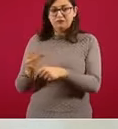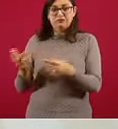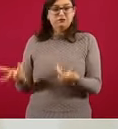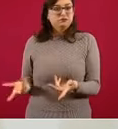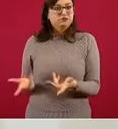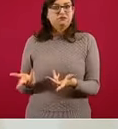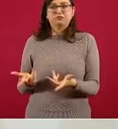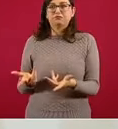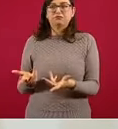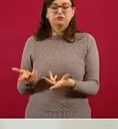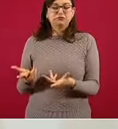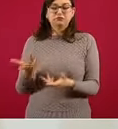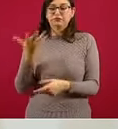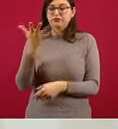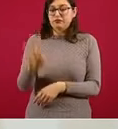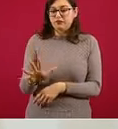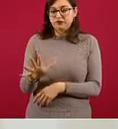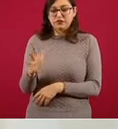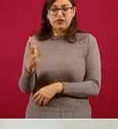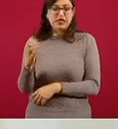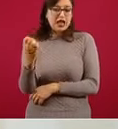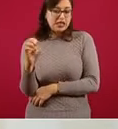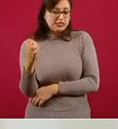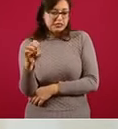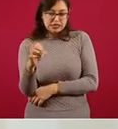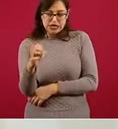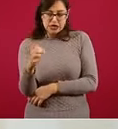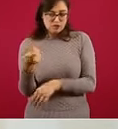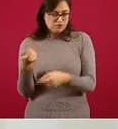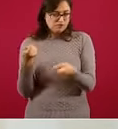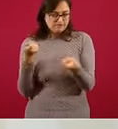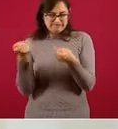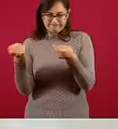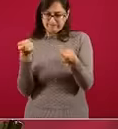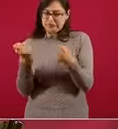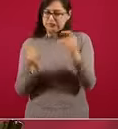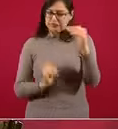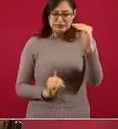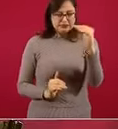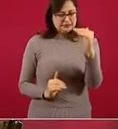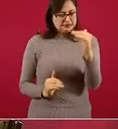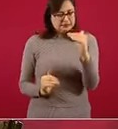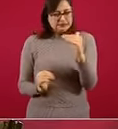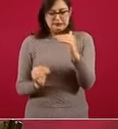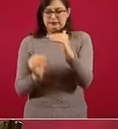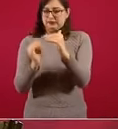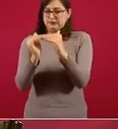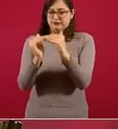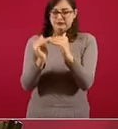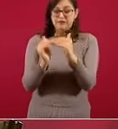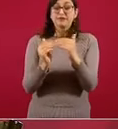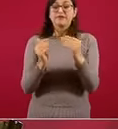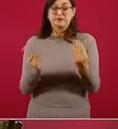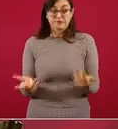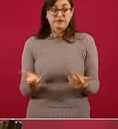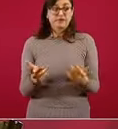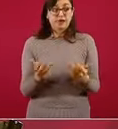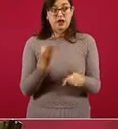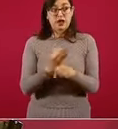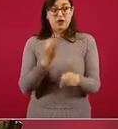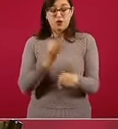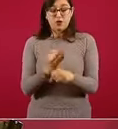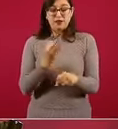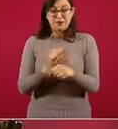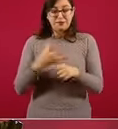cerca del 10 de enero, esta es una de las cosas que tenemos, estamos esperando que podamos tener este incremento hasta el 10 de